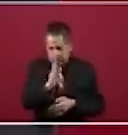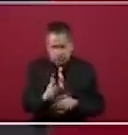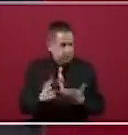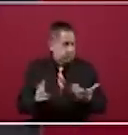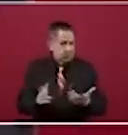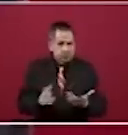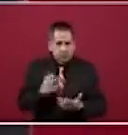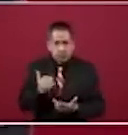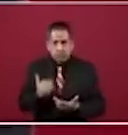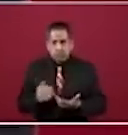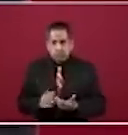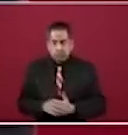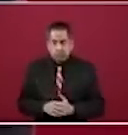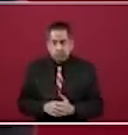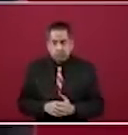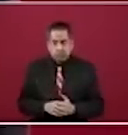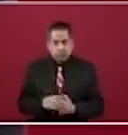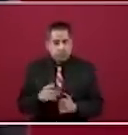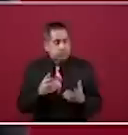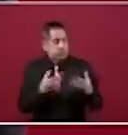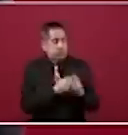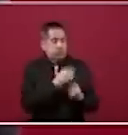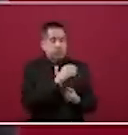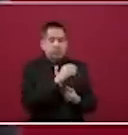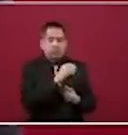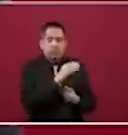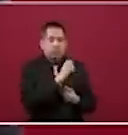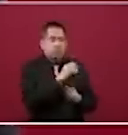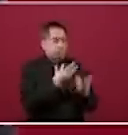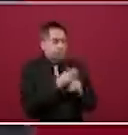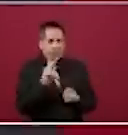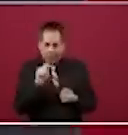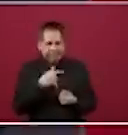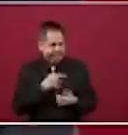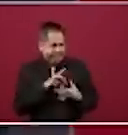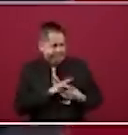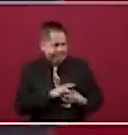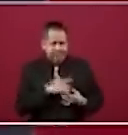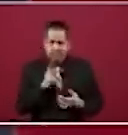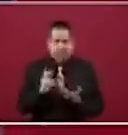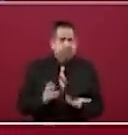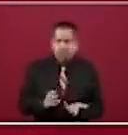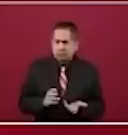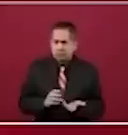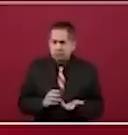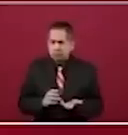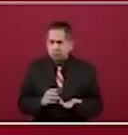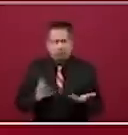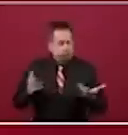y los CENDIS del PT muy cercanos a nosotros, pero si no